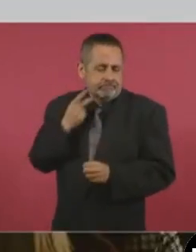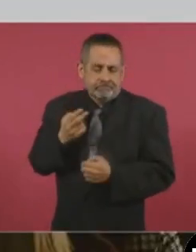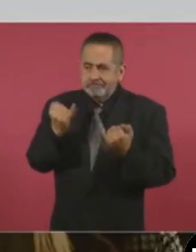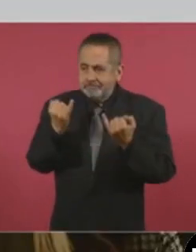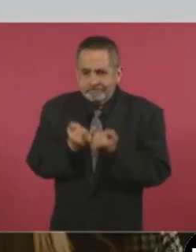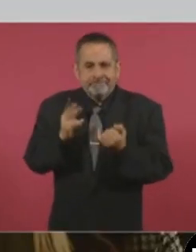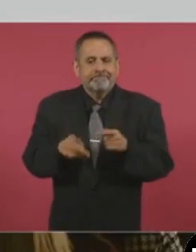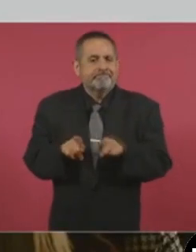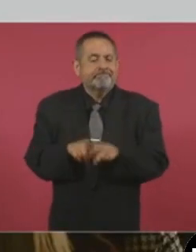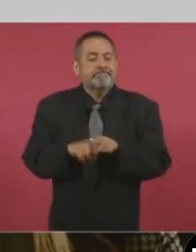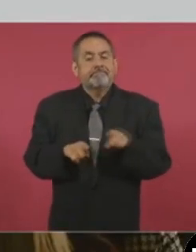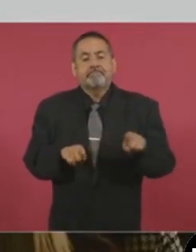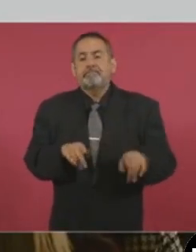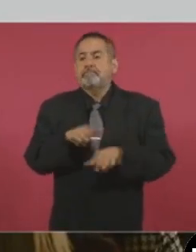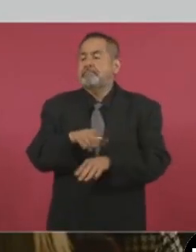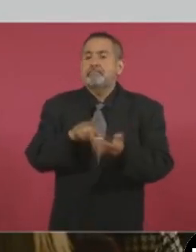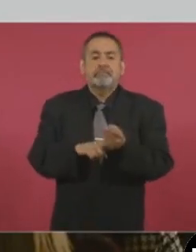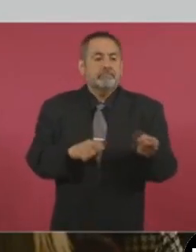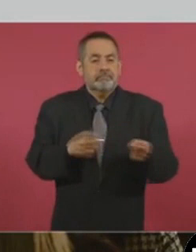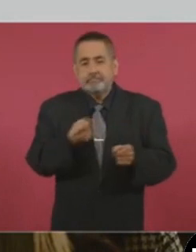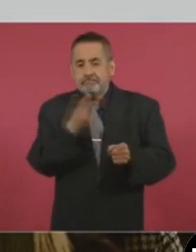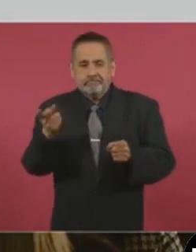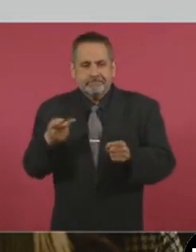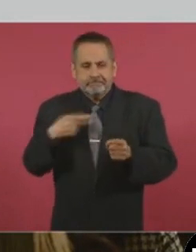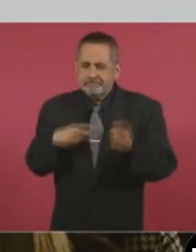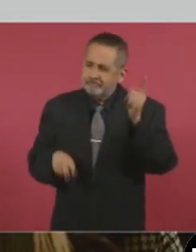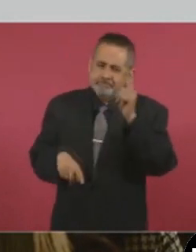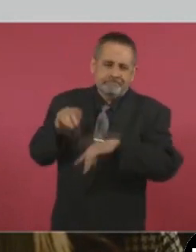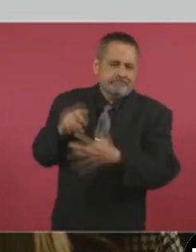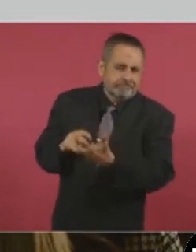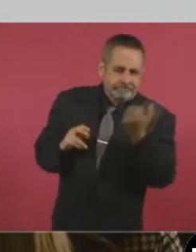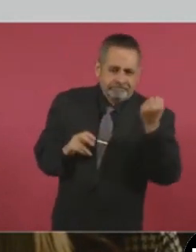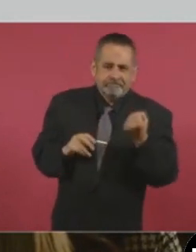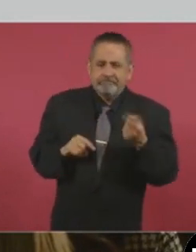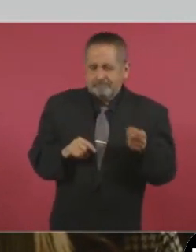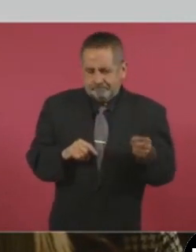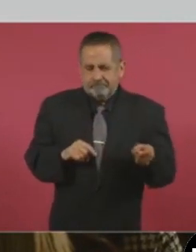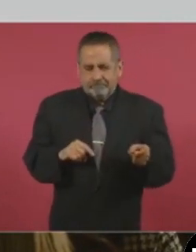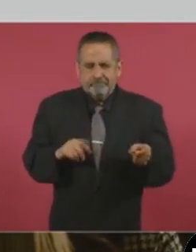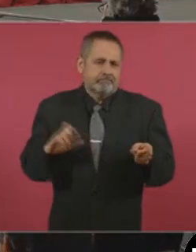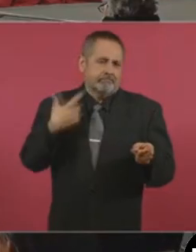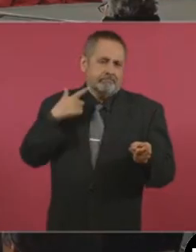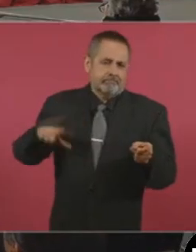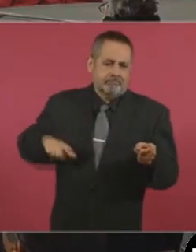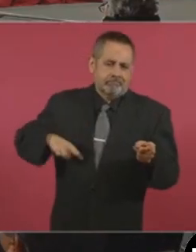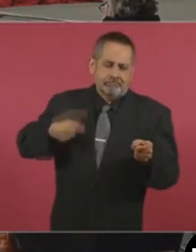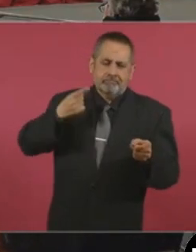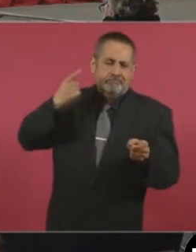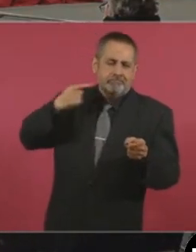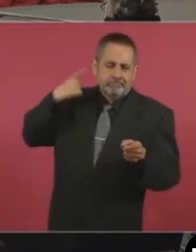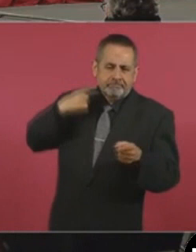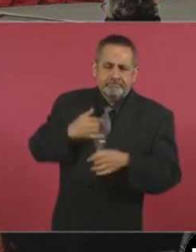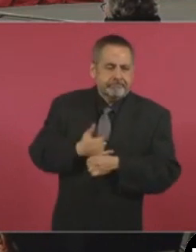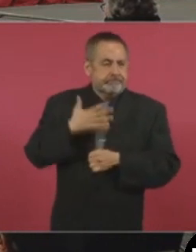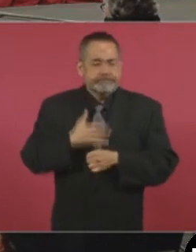que los de grandes despojos patrimoniales vinculados con gobiernos anteriores, se